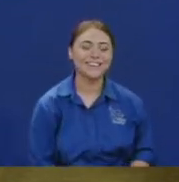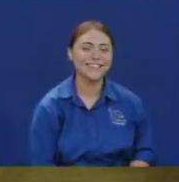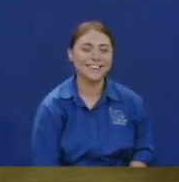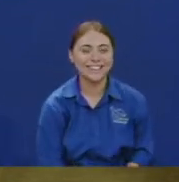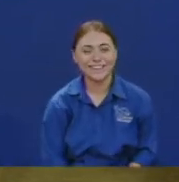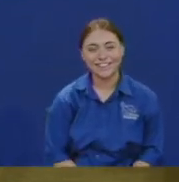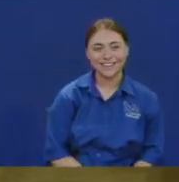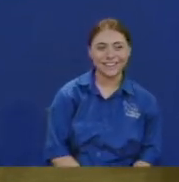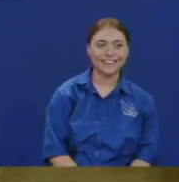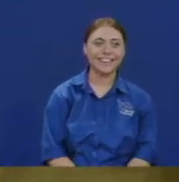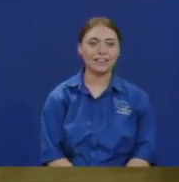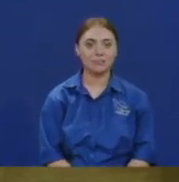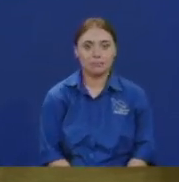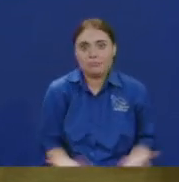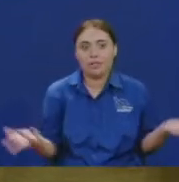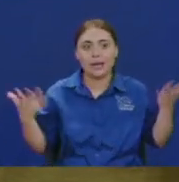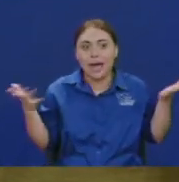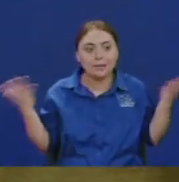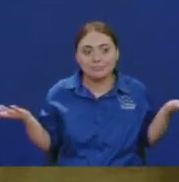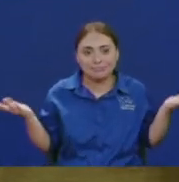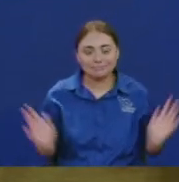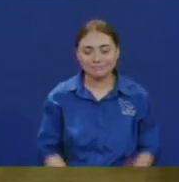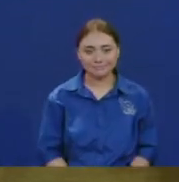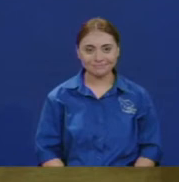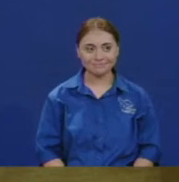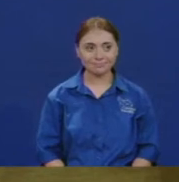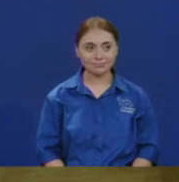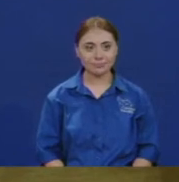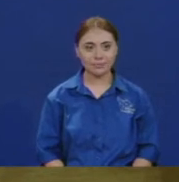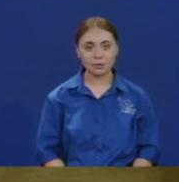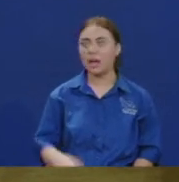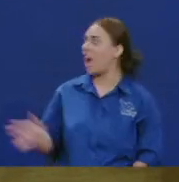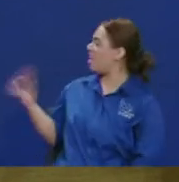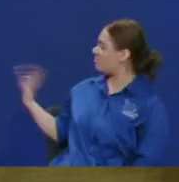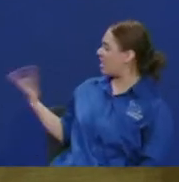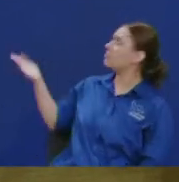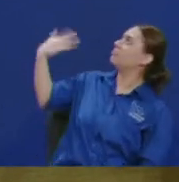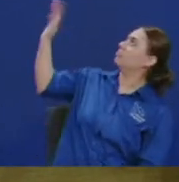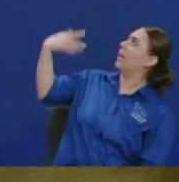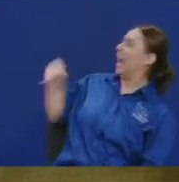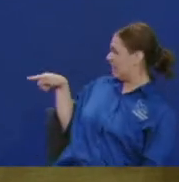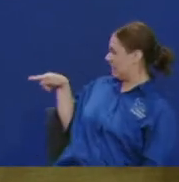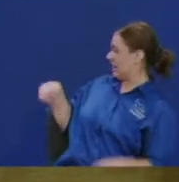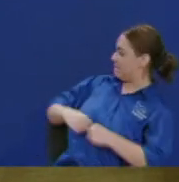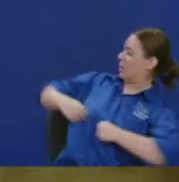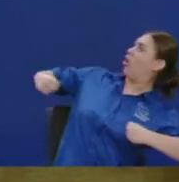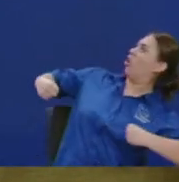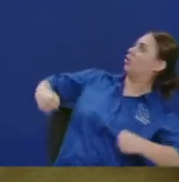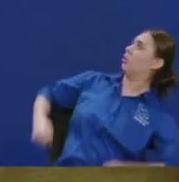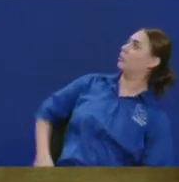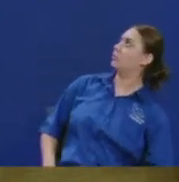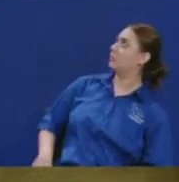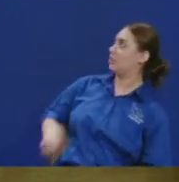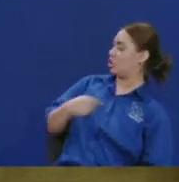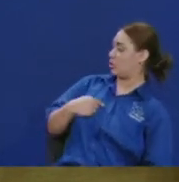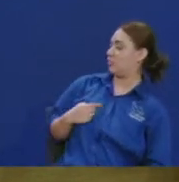¿Y qué? ¿Pero qué? ¿Le vas a alegar al Señor? ¡Ja! Porque ese es más alto